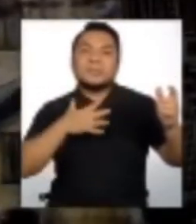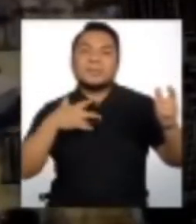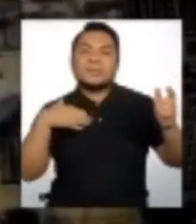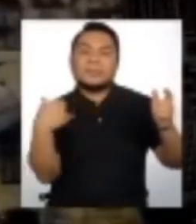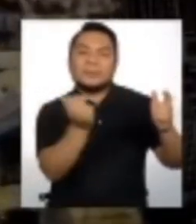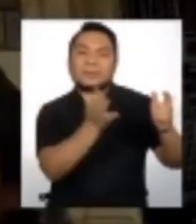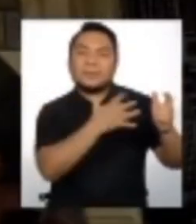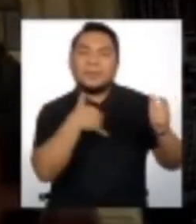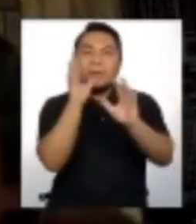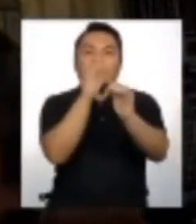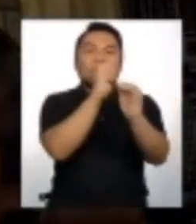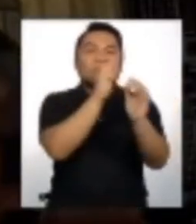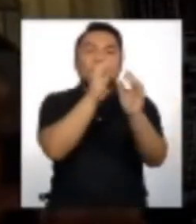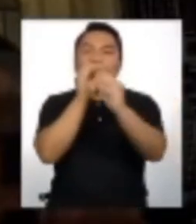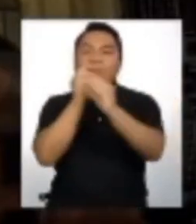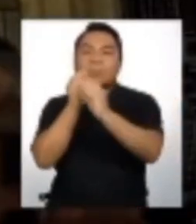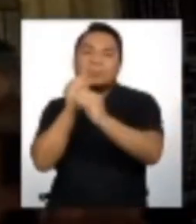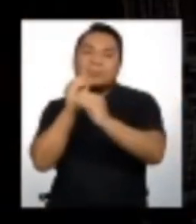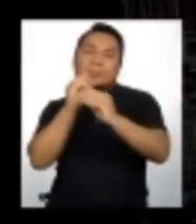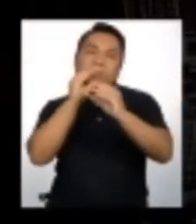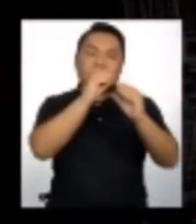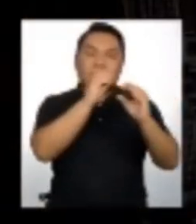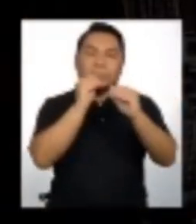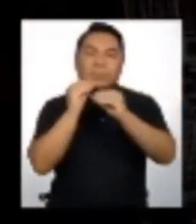y poco más